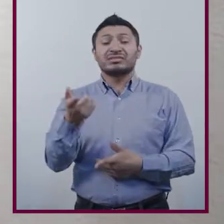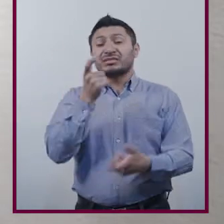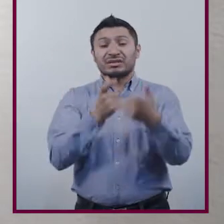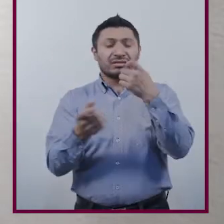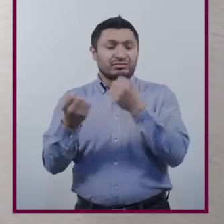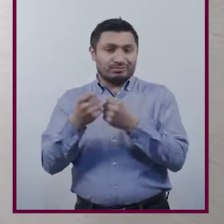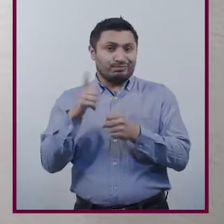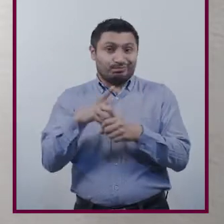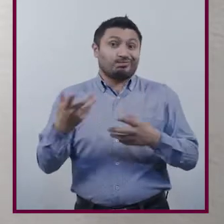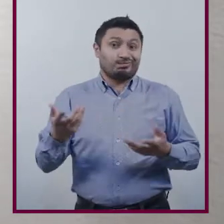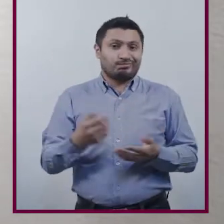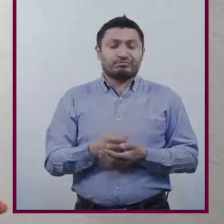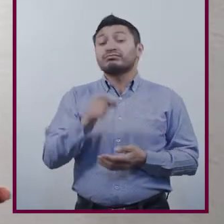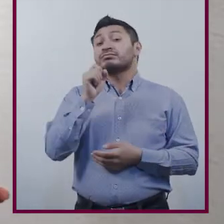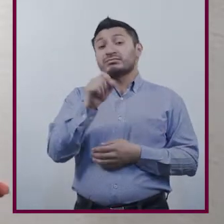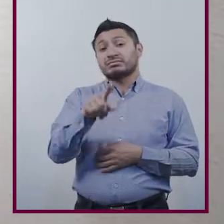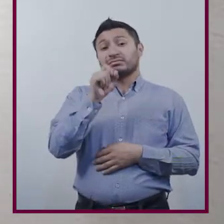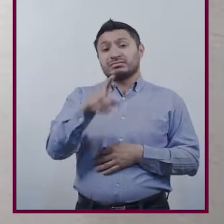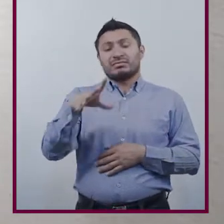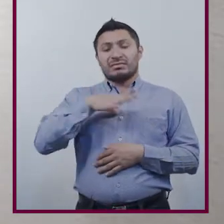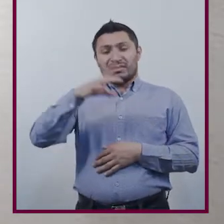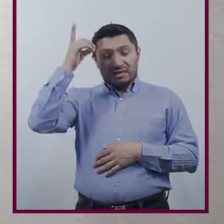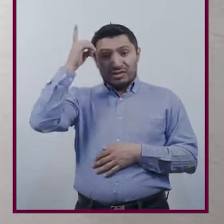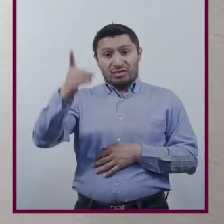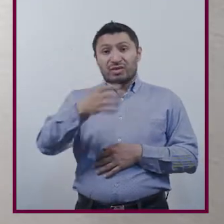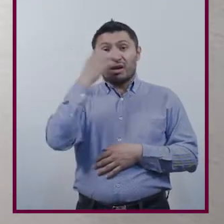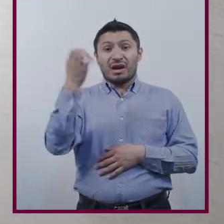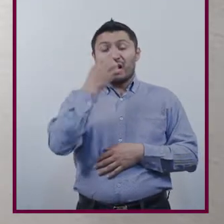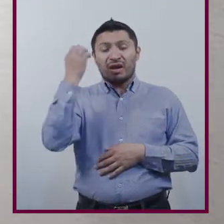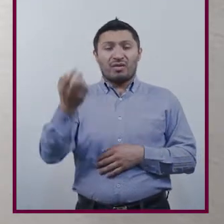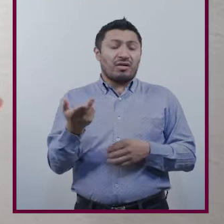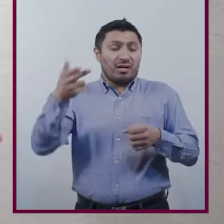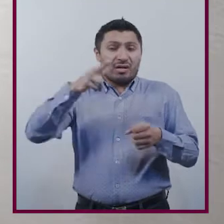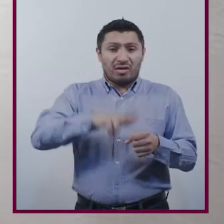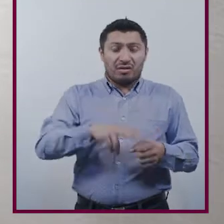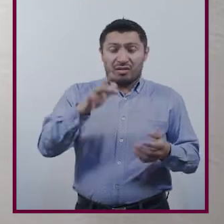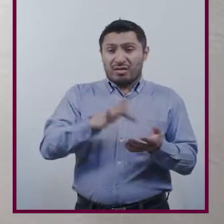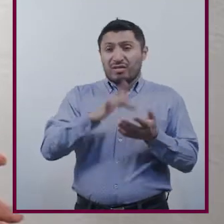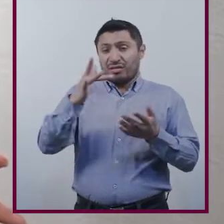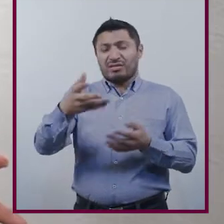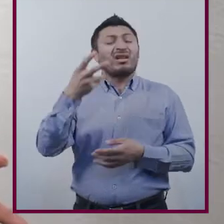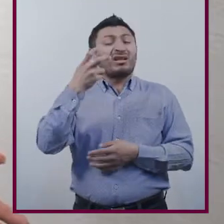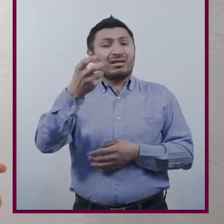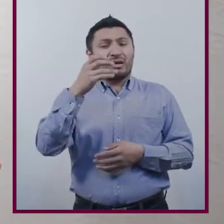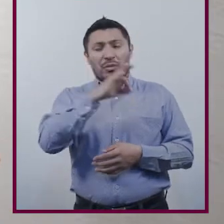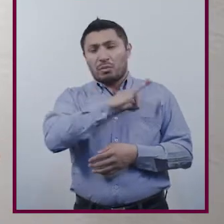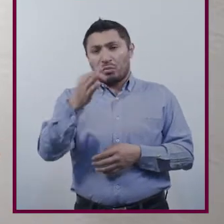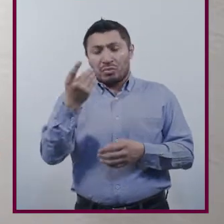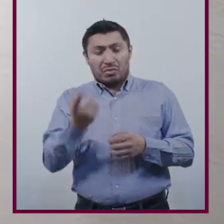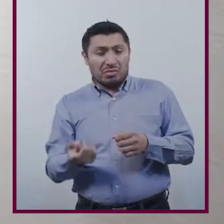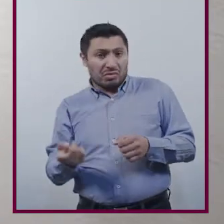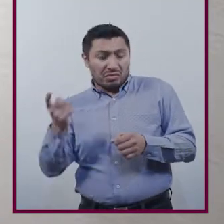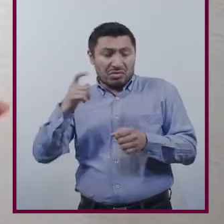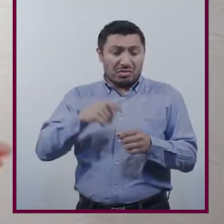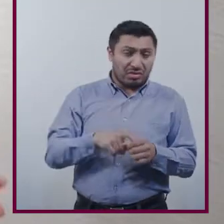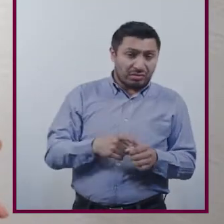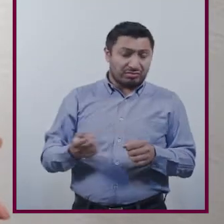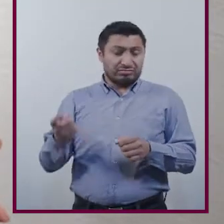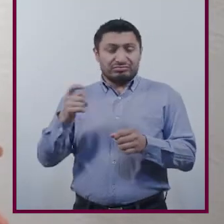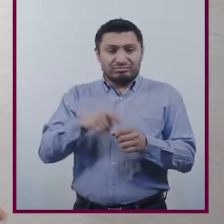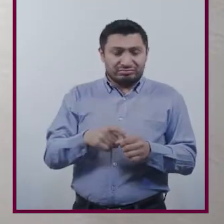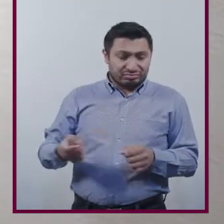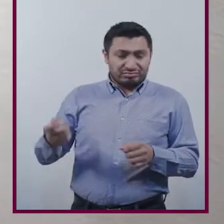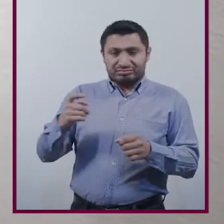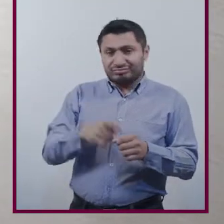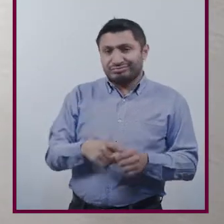y sociales. Incluso era dueña de escuelas y hospitales, gracias a lo cual pudo sumar adeptos y, de cierta